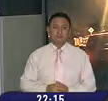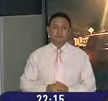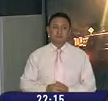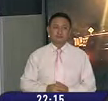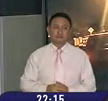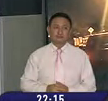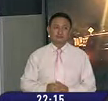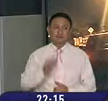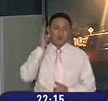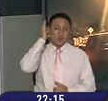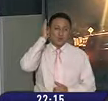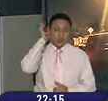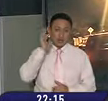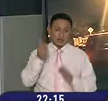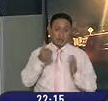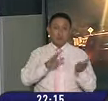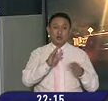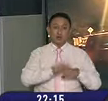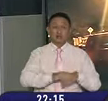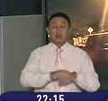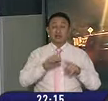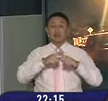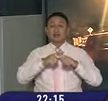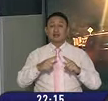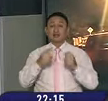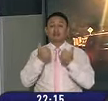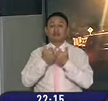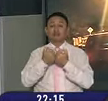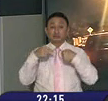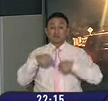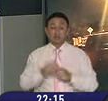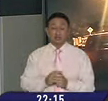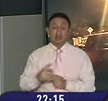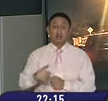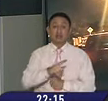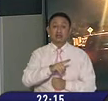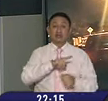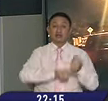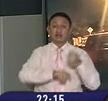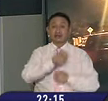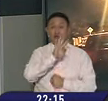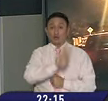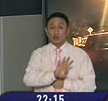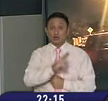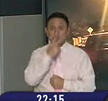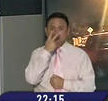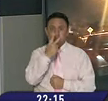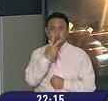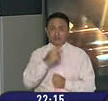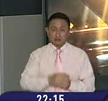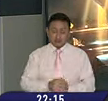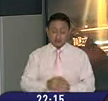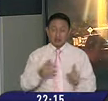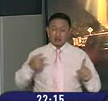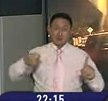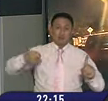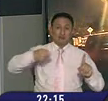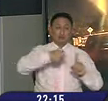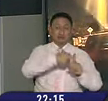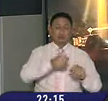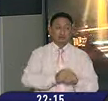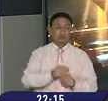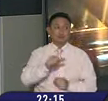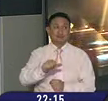Una mujer fue asesinada por su expareja en presencia de sus cuatro hijos menores de edad en